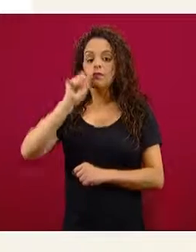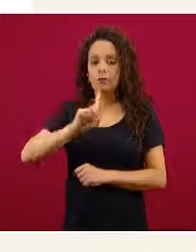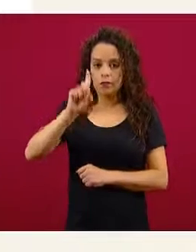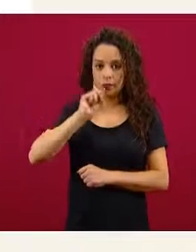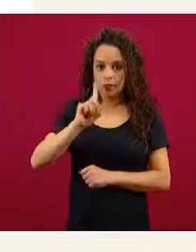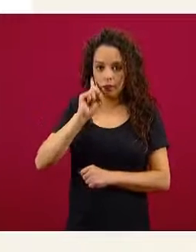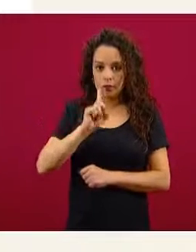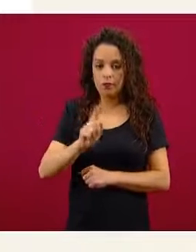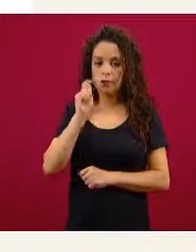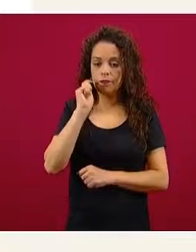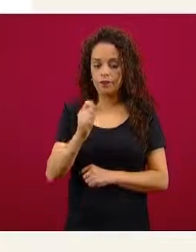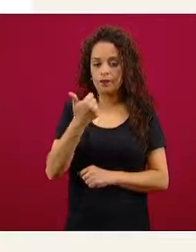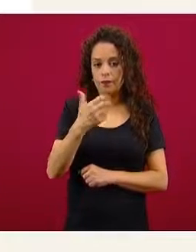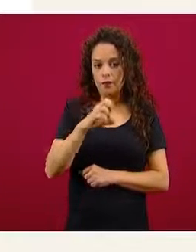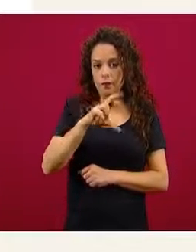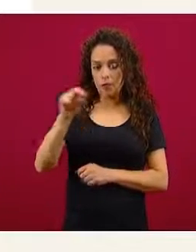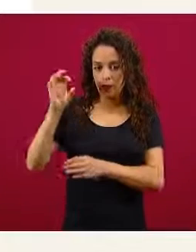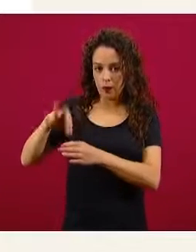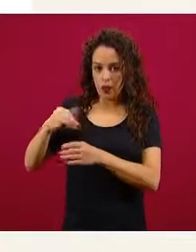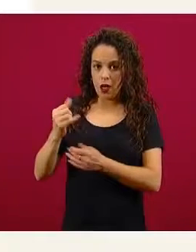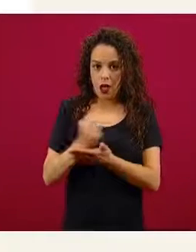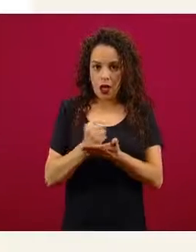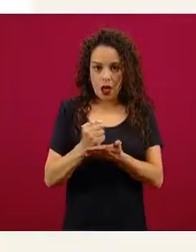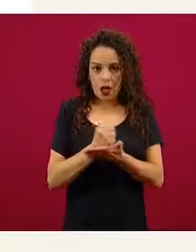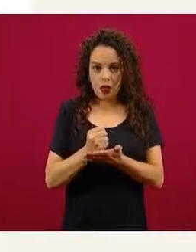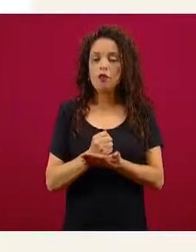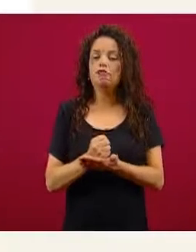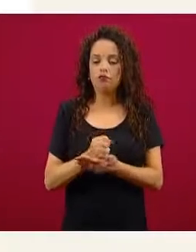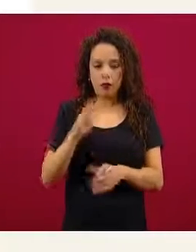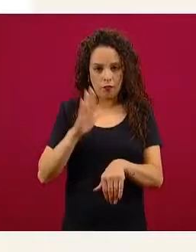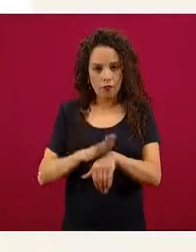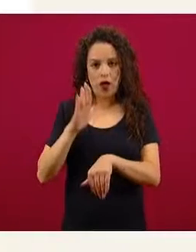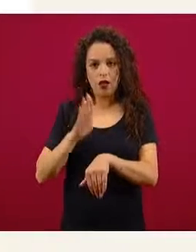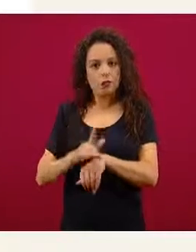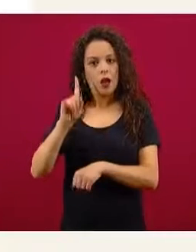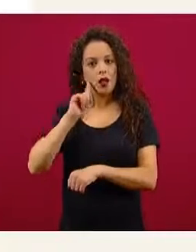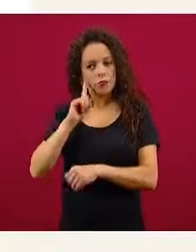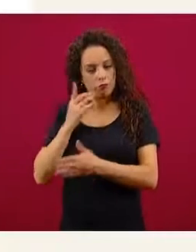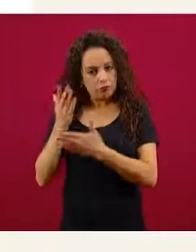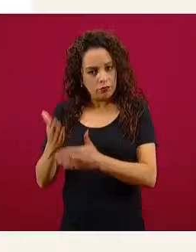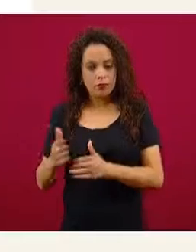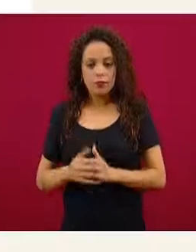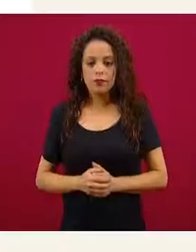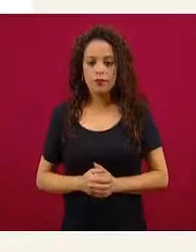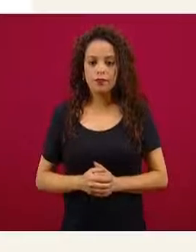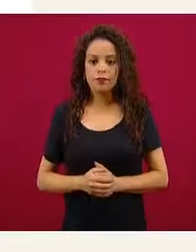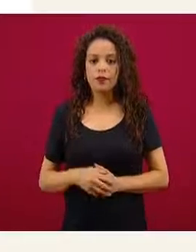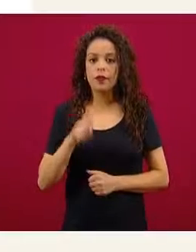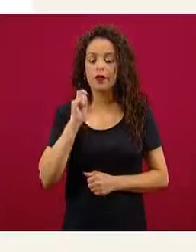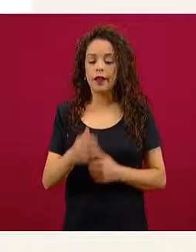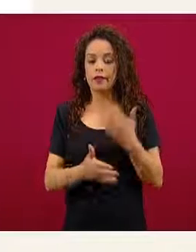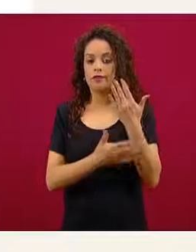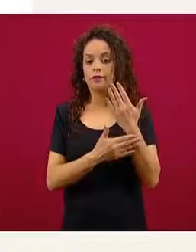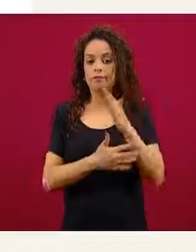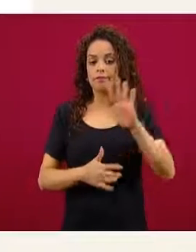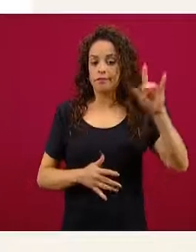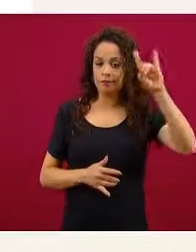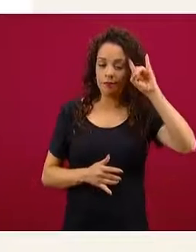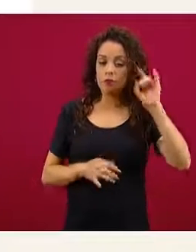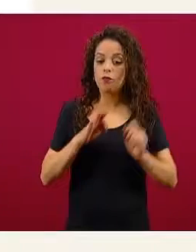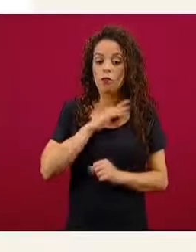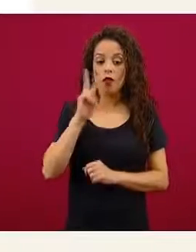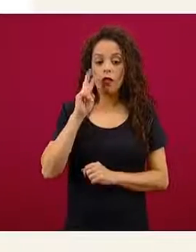crédito popular también tuvo un porcentaje importante. Si ven ustedes aquí en la parte izquierda, en cuentas de captación,